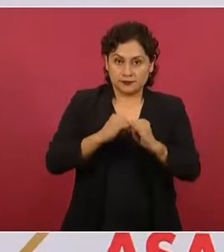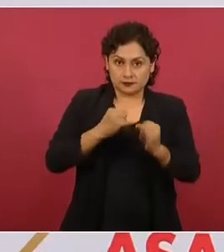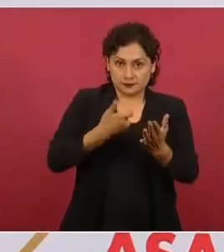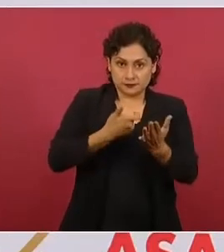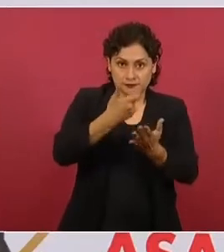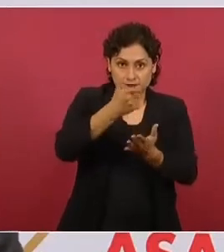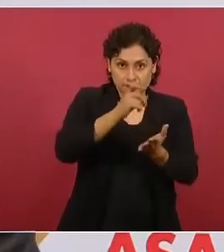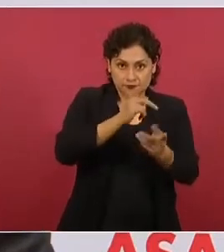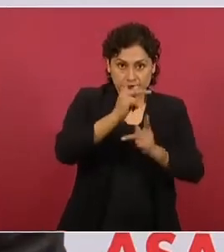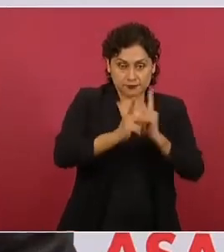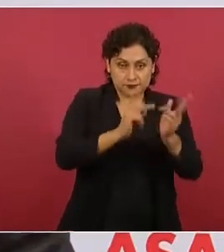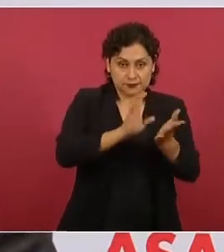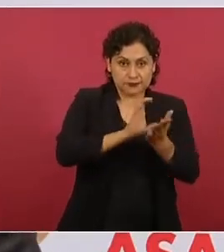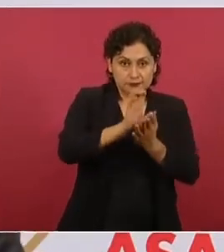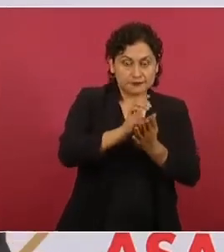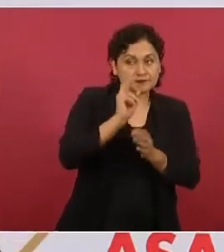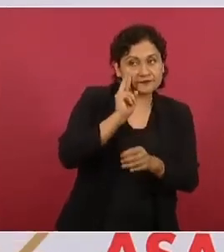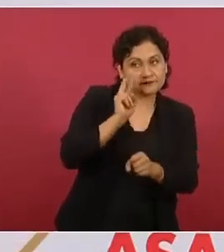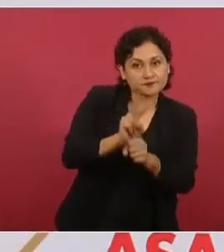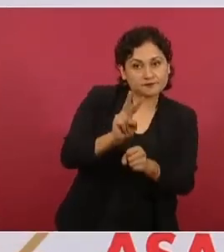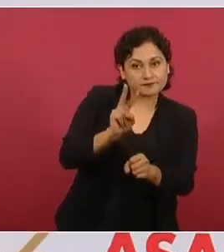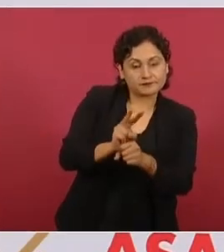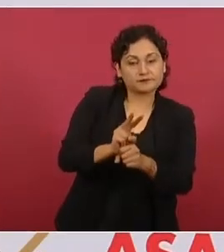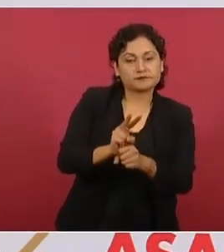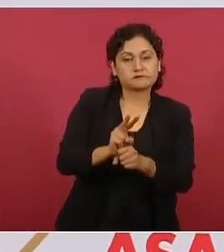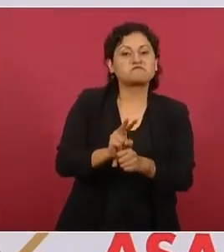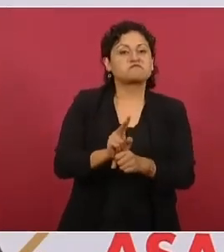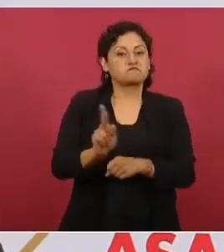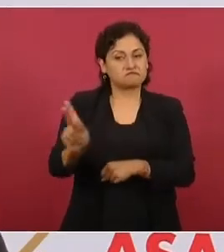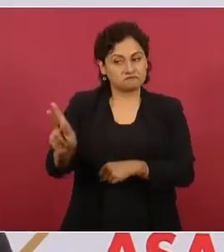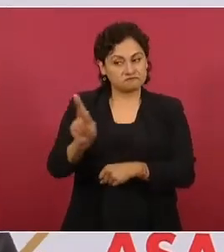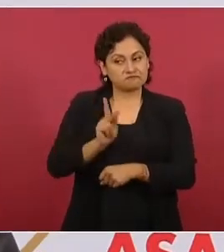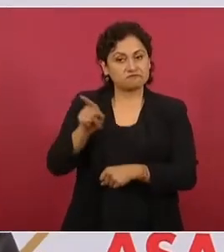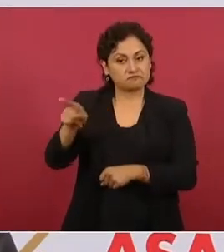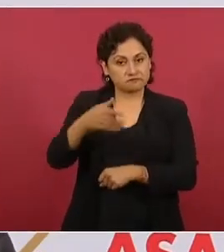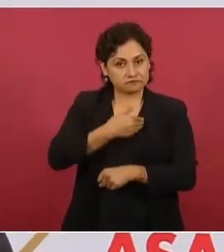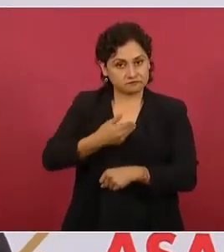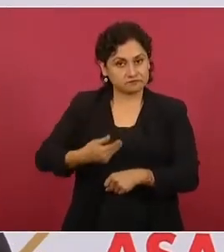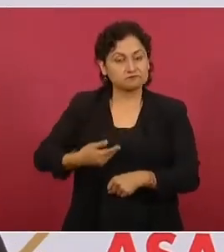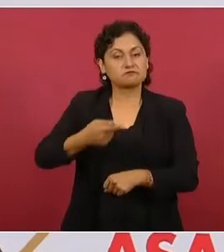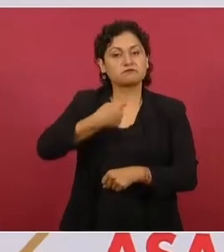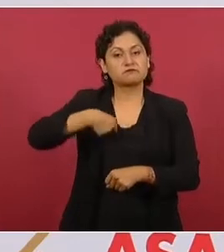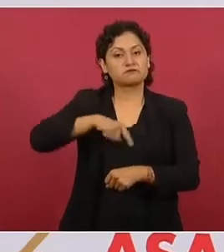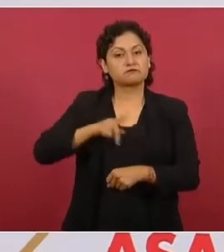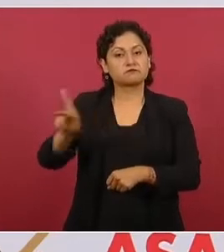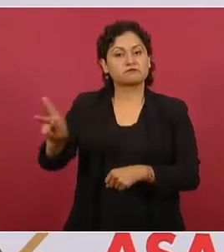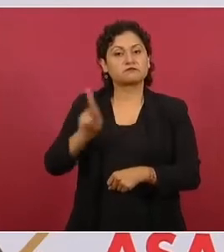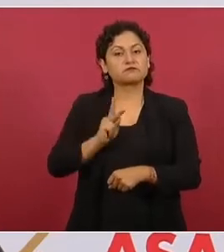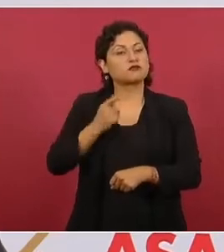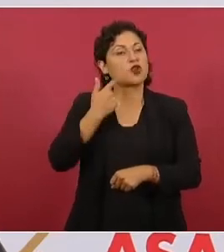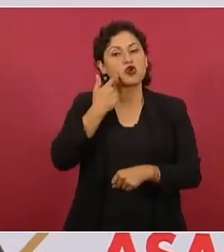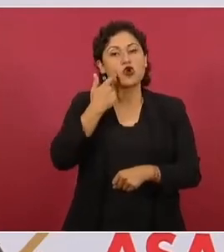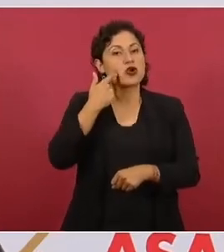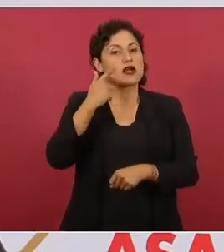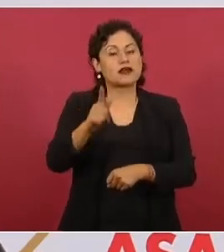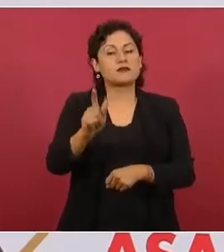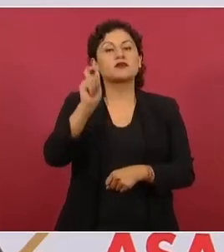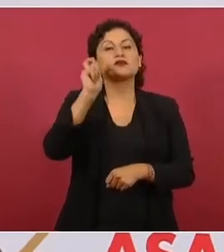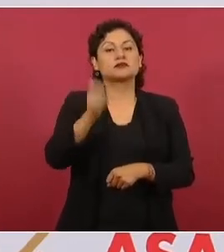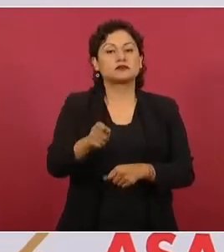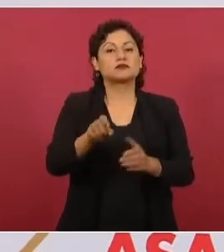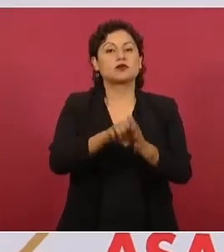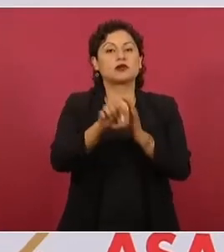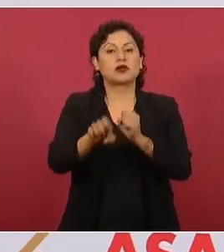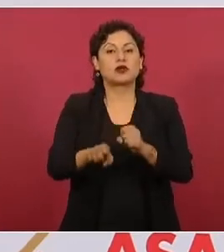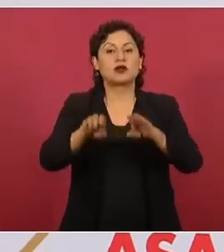plenamente con usted, señor presidente. No queremos para las familias de compañeras y compañeros trabajadores el ahogo de 4